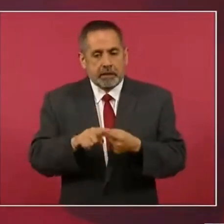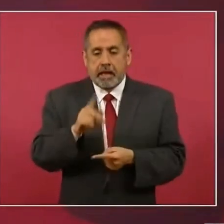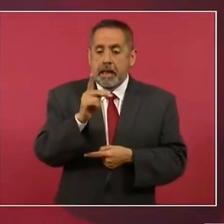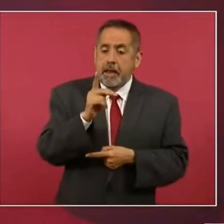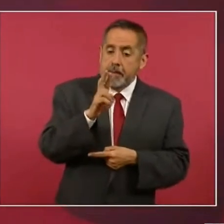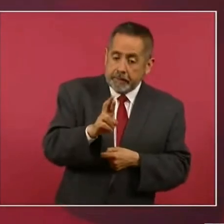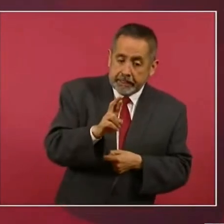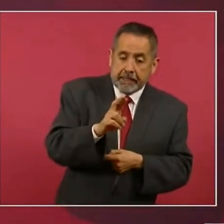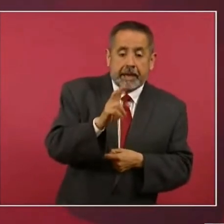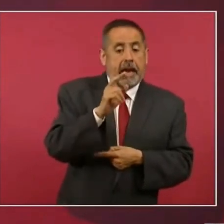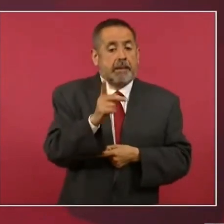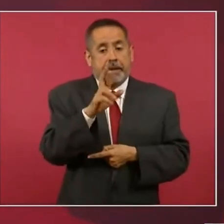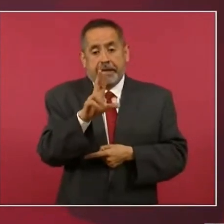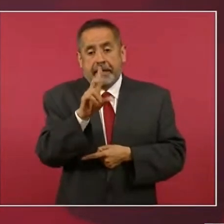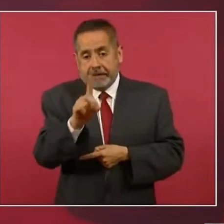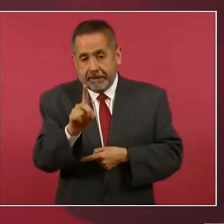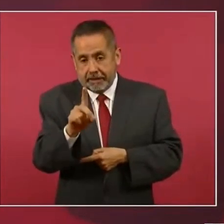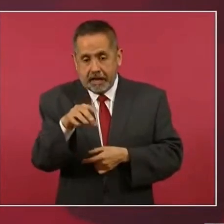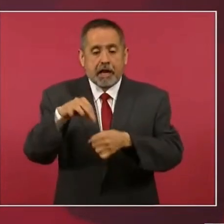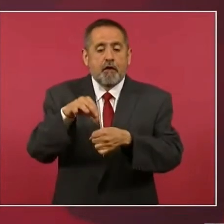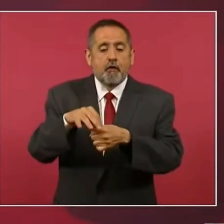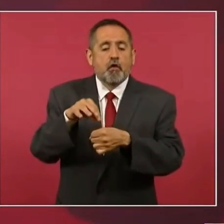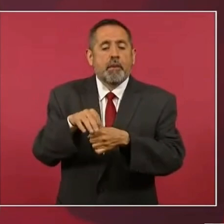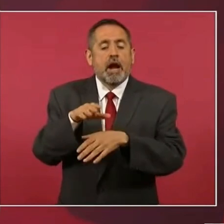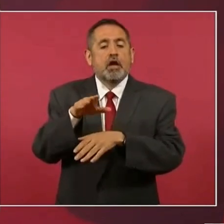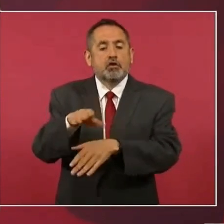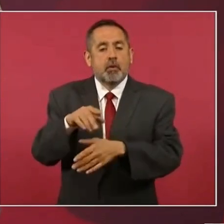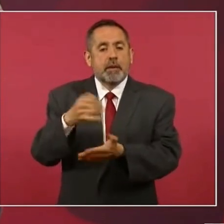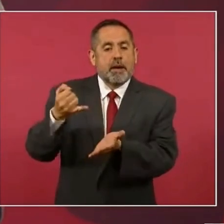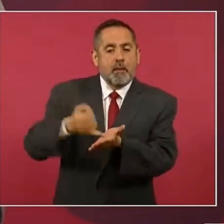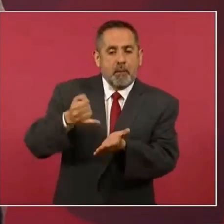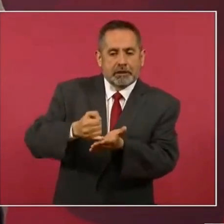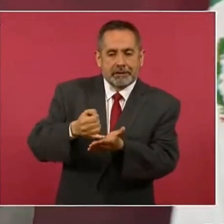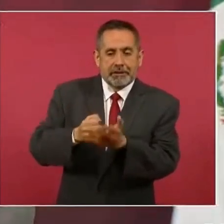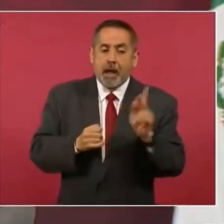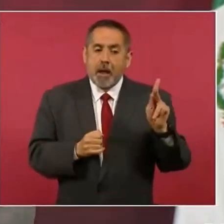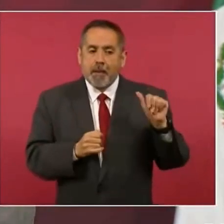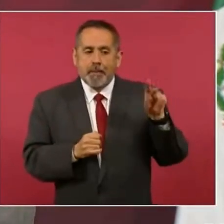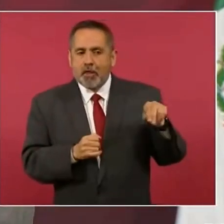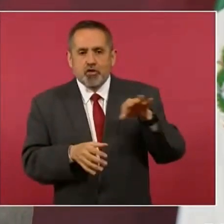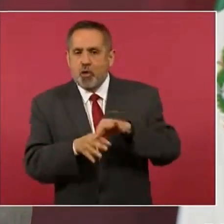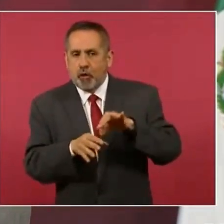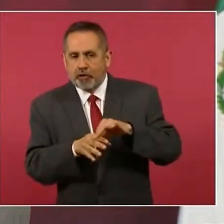PRI-PRD por la reforma fiscal. No vota el PAN.